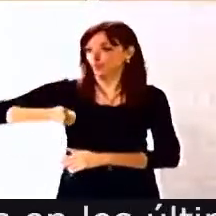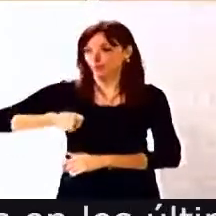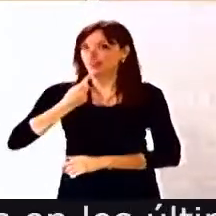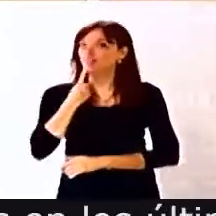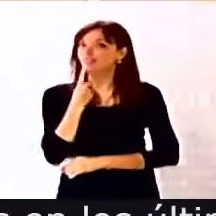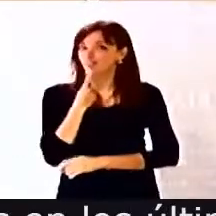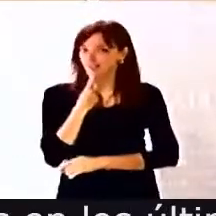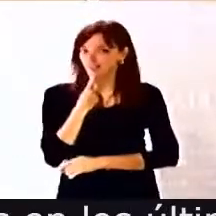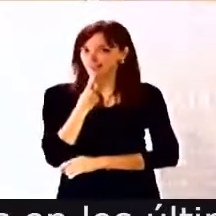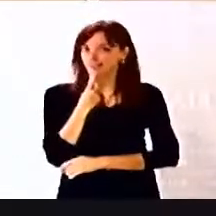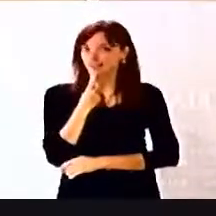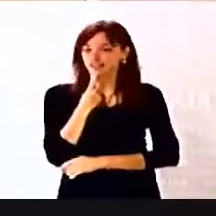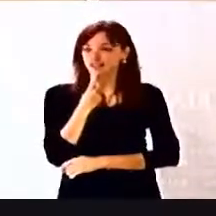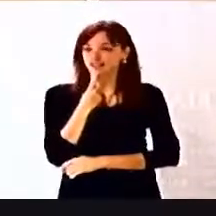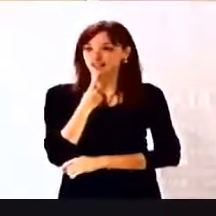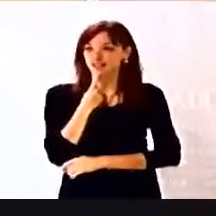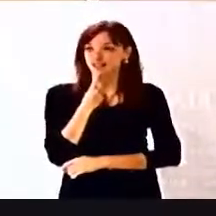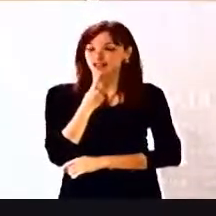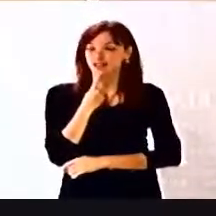Y tiene